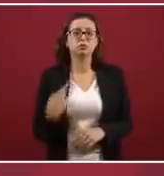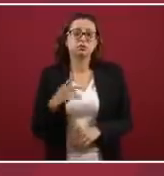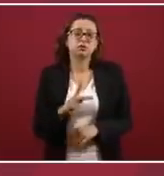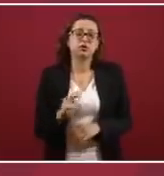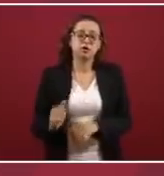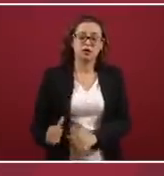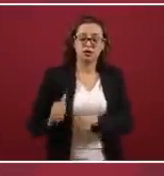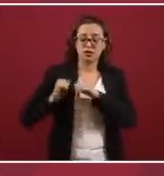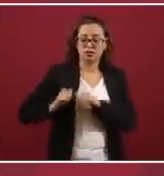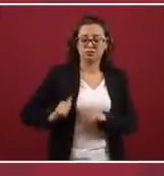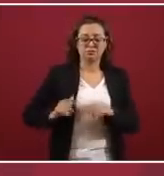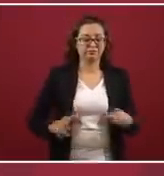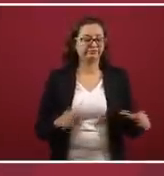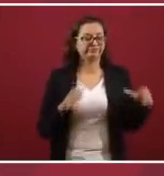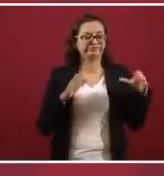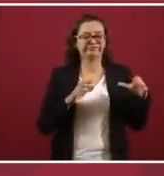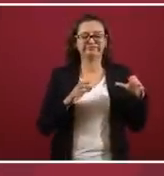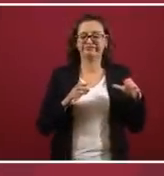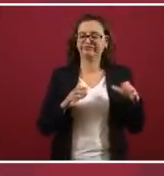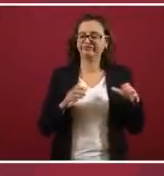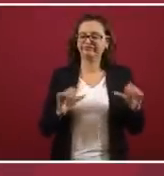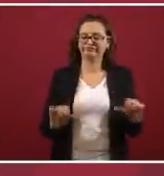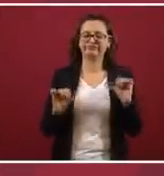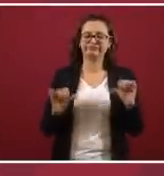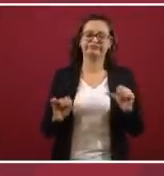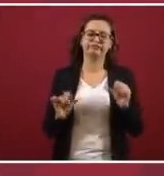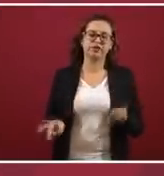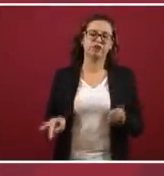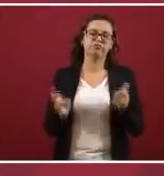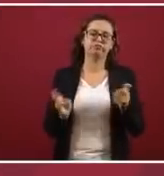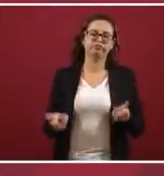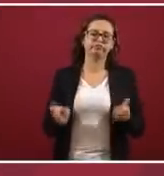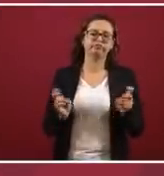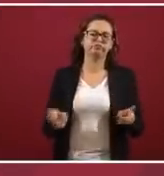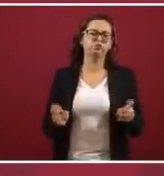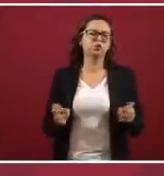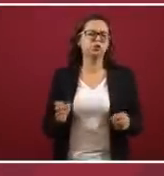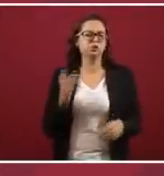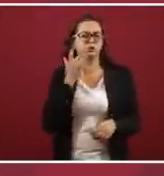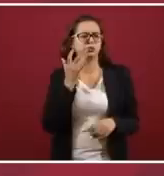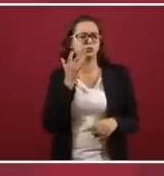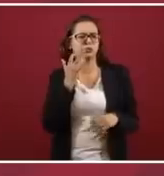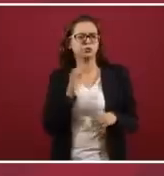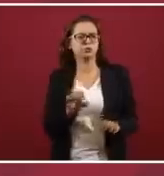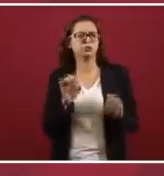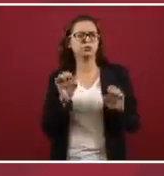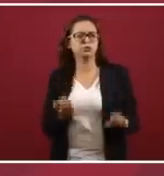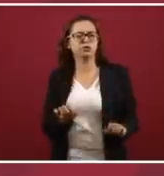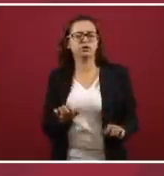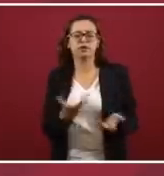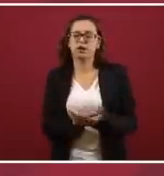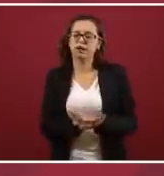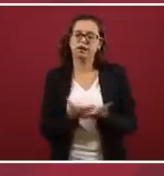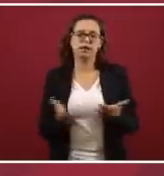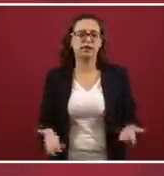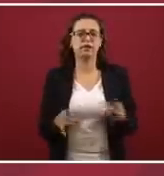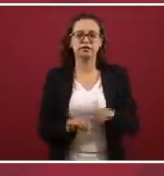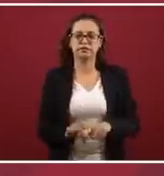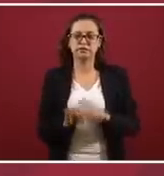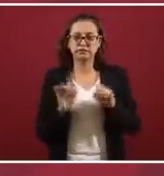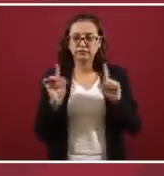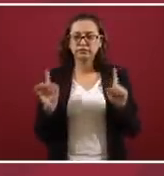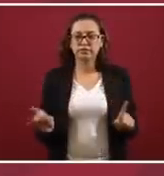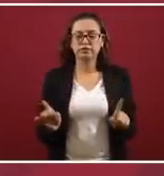estaba la robadera en alta en el gobierno y los lujos, eso se termina. Entonces, por eso